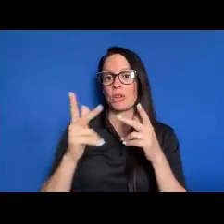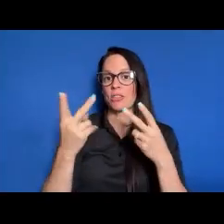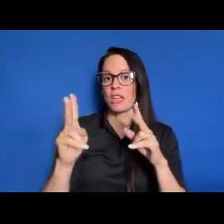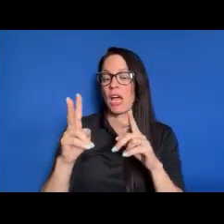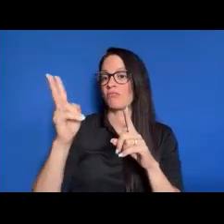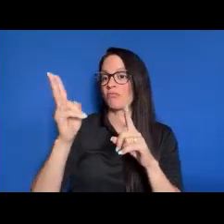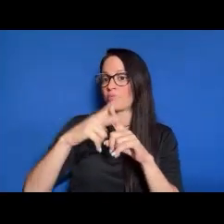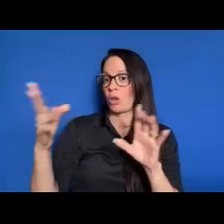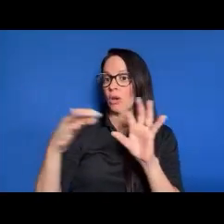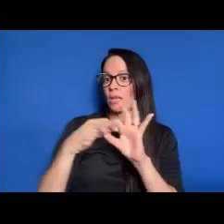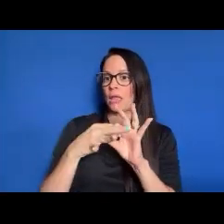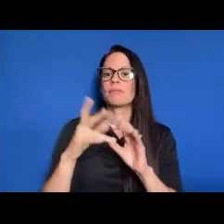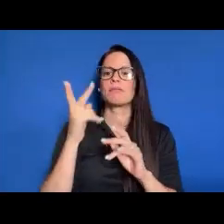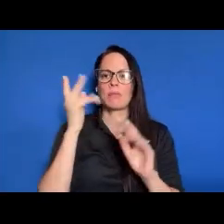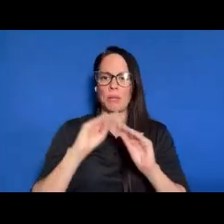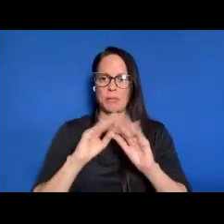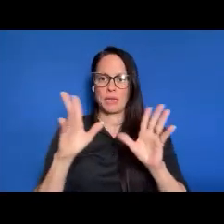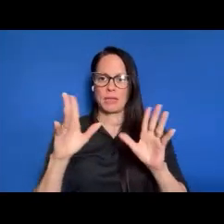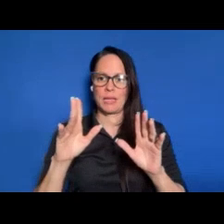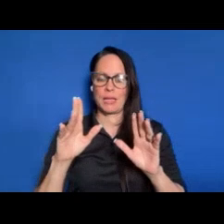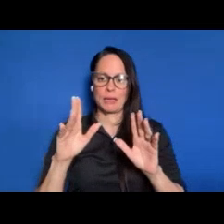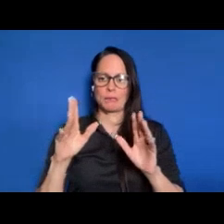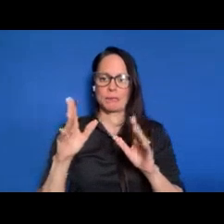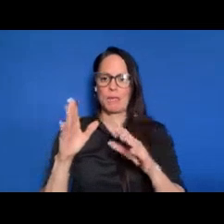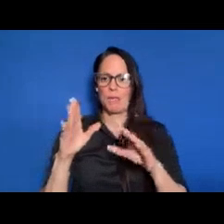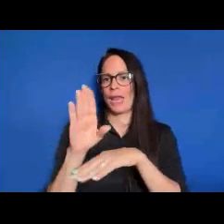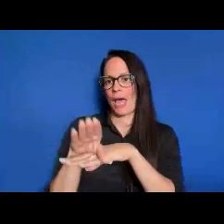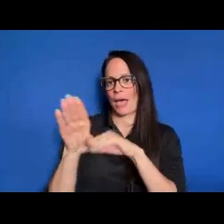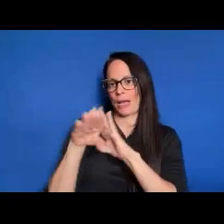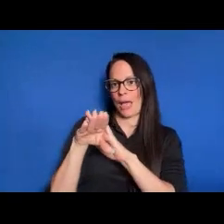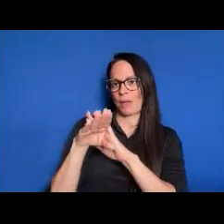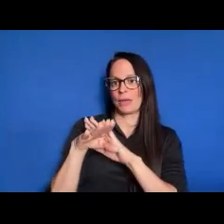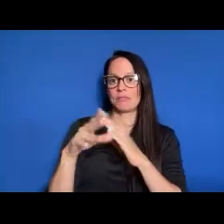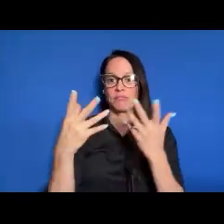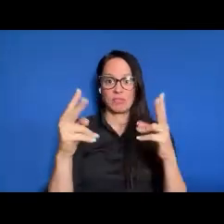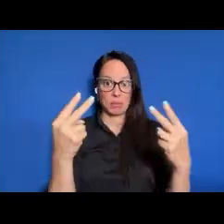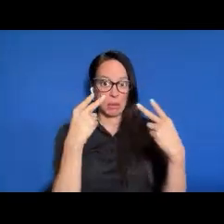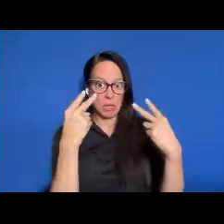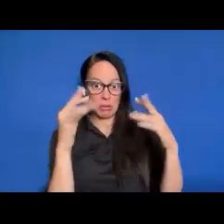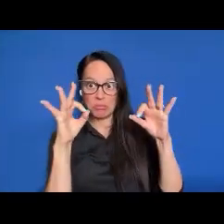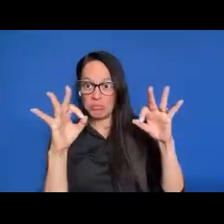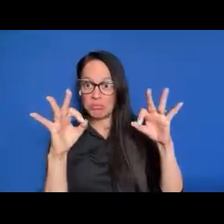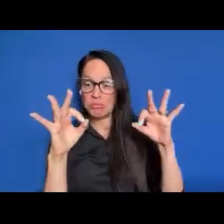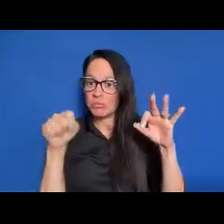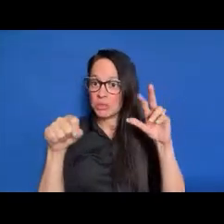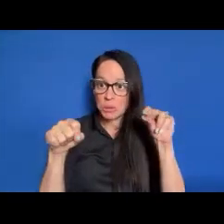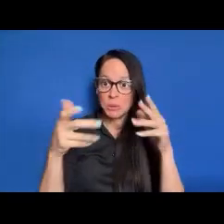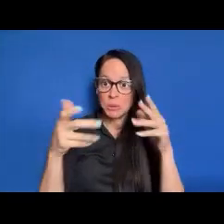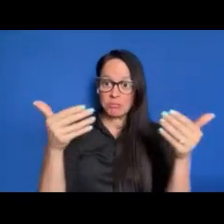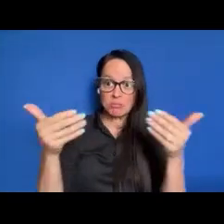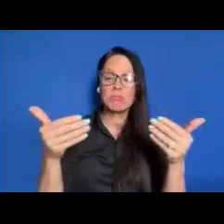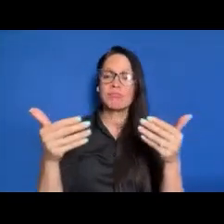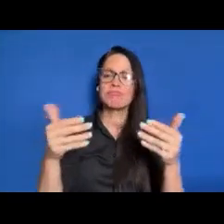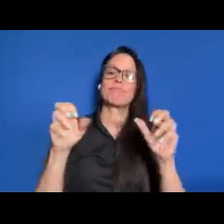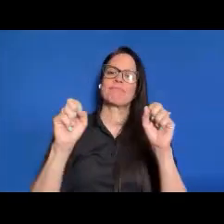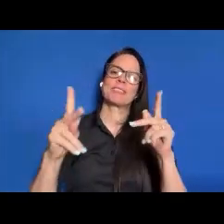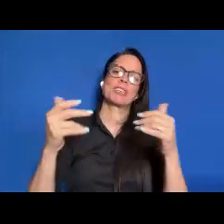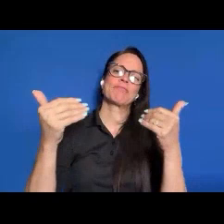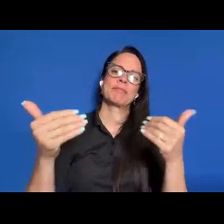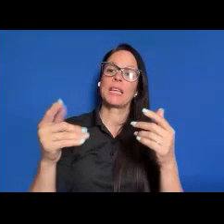cámara para que nos vean, ¿verdad? Así que ahora se supone que nos están viendo, me confirma por allá. Sí, ahora nos estamos viendo. Así que nada, en primera instancia,